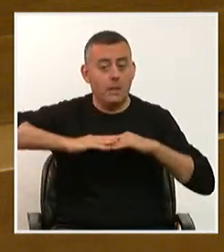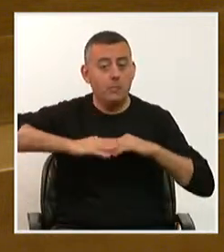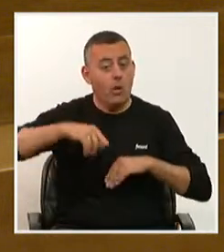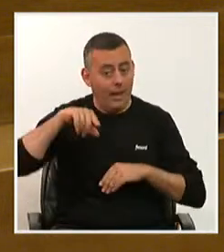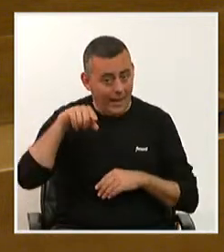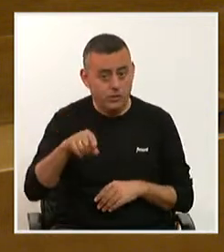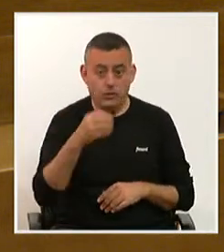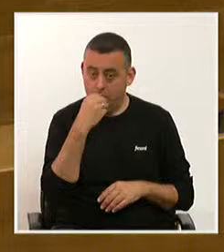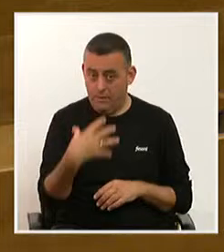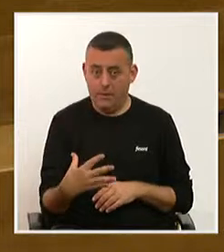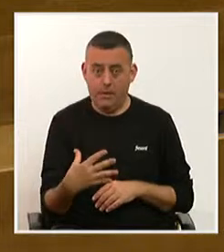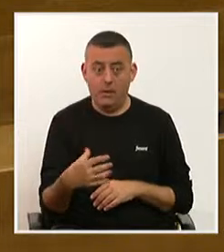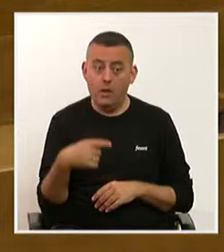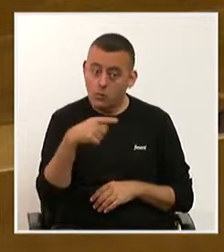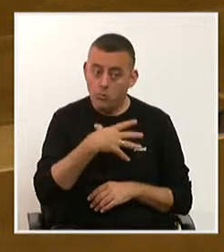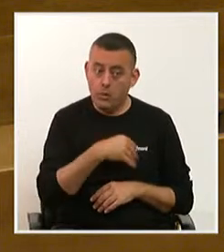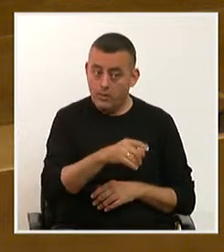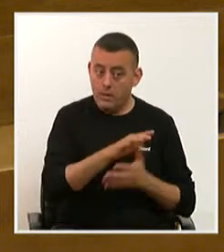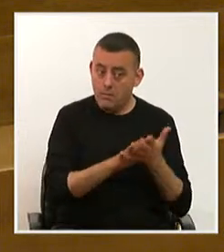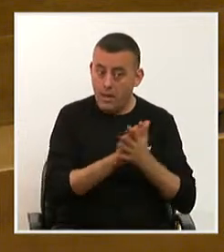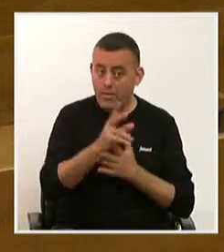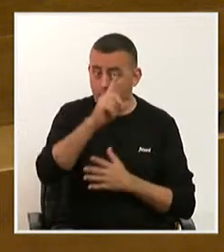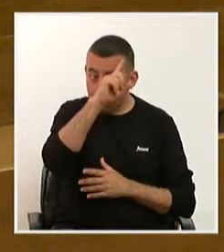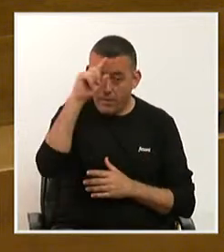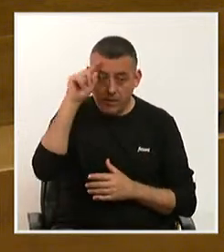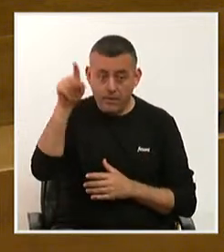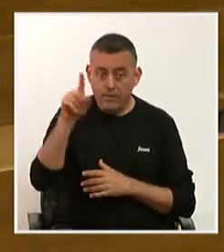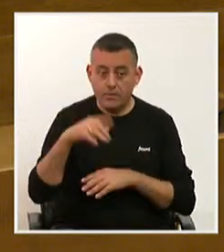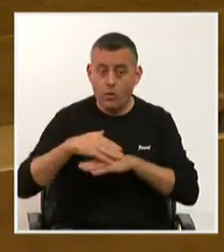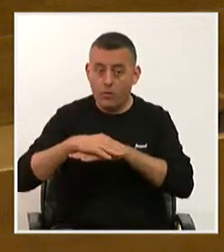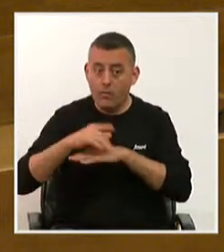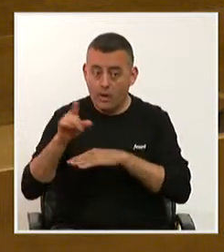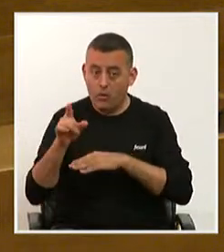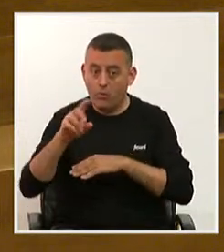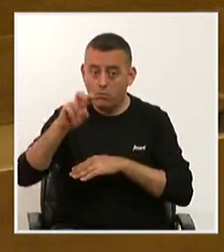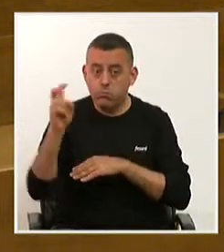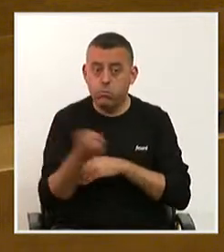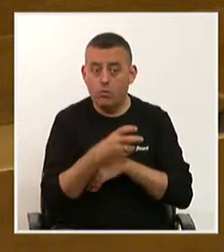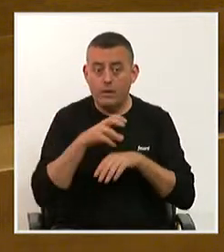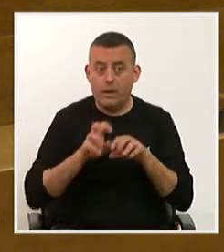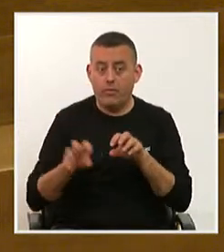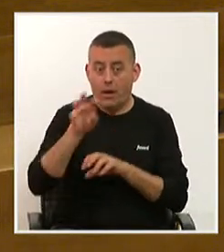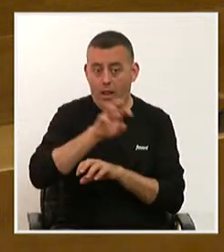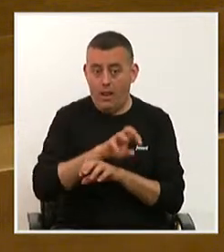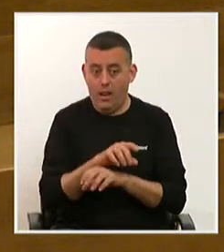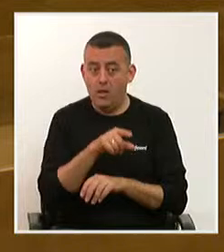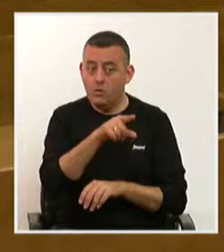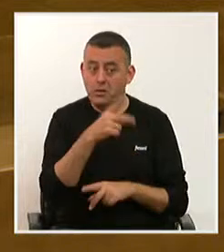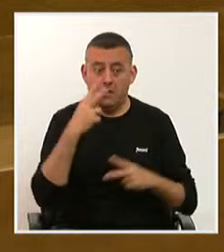Go que gener Madrid de un gober a plurinacional que